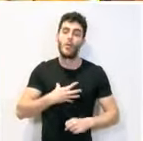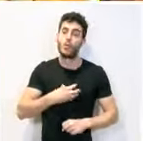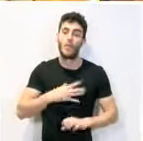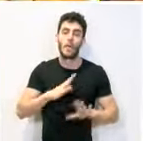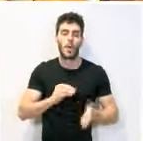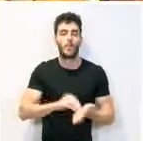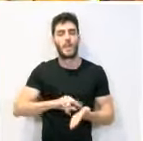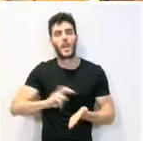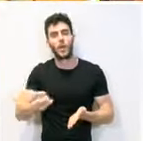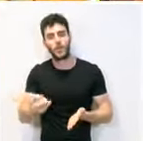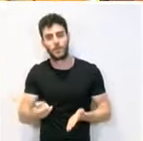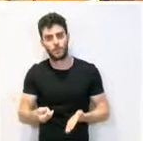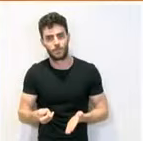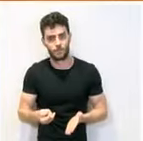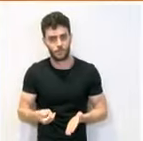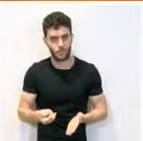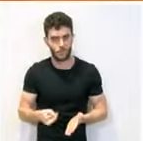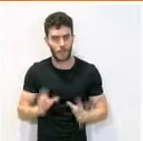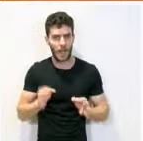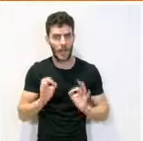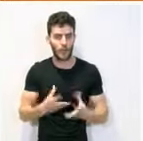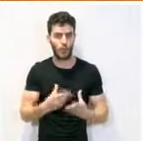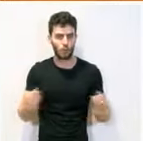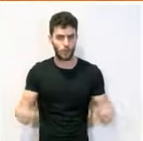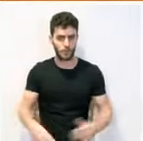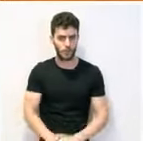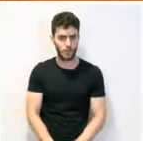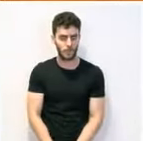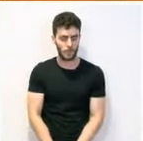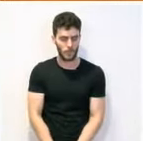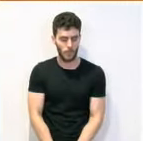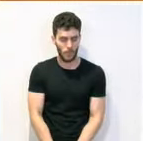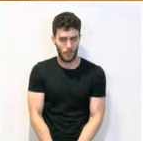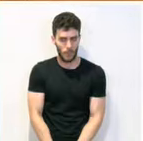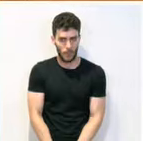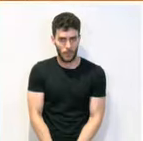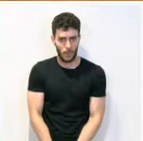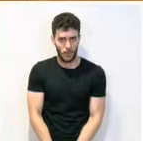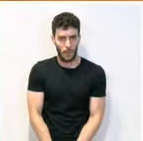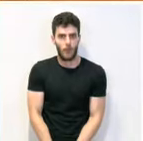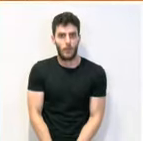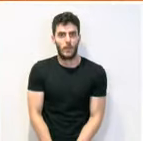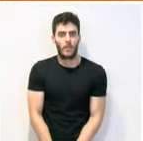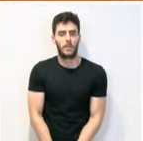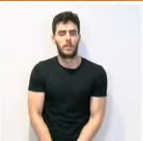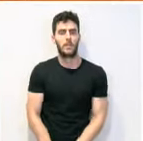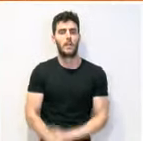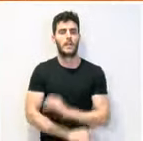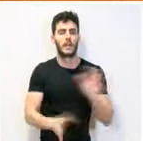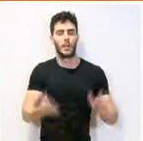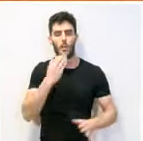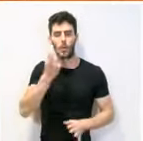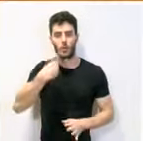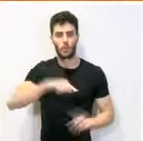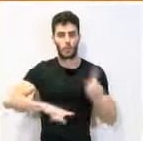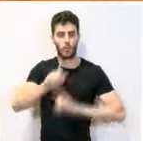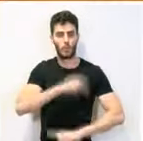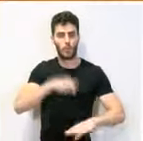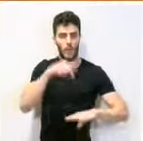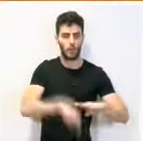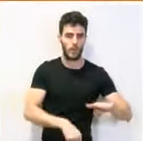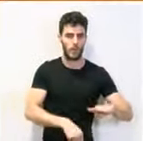otras veces llevan mucha razón. Y efectivamente, por ejemplo, tenemos un problema de fondo, por un